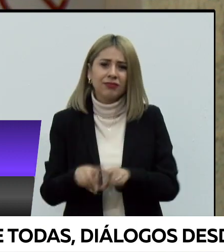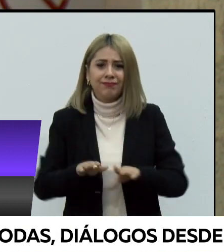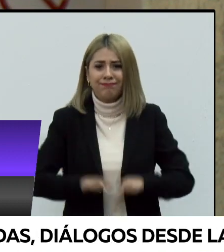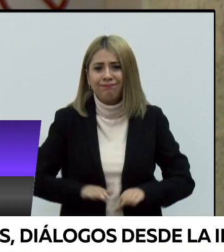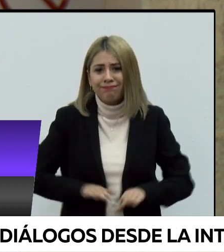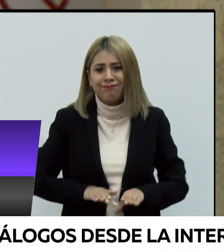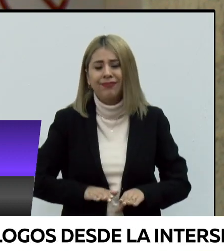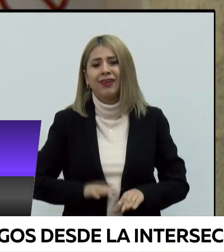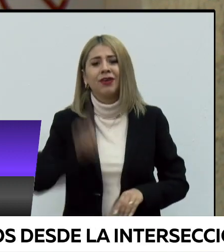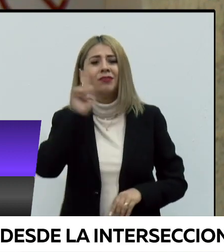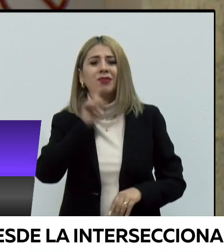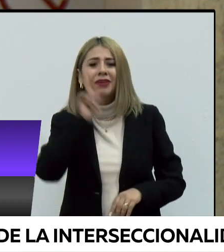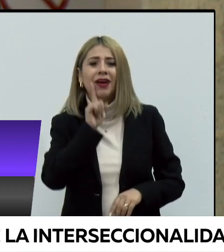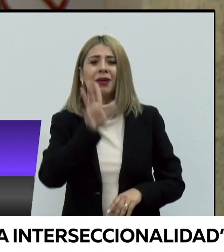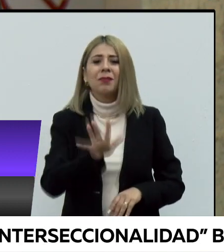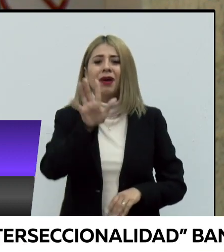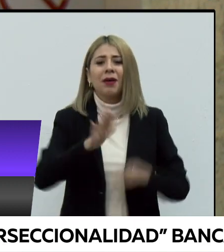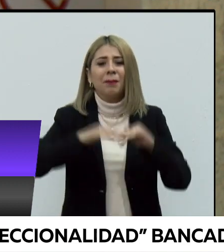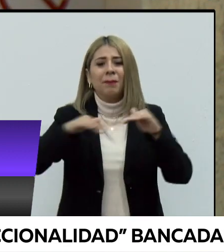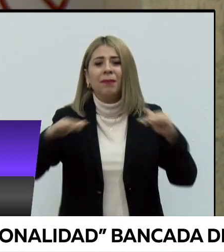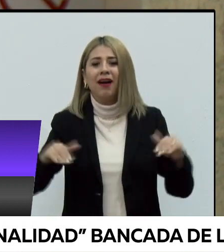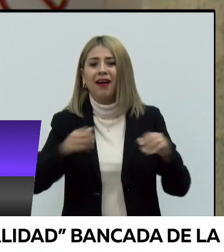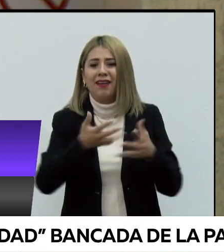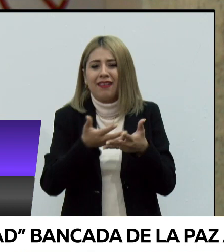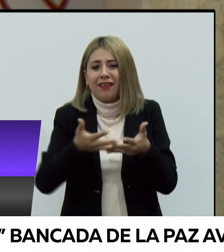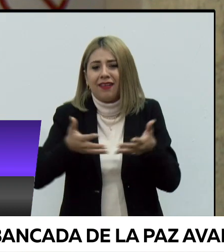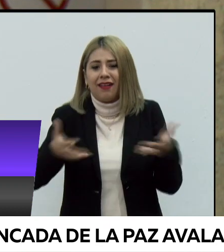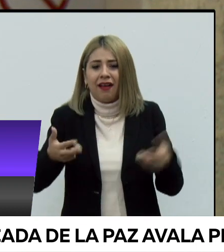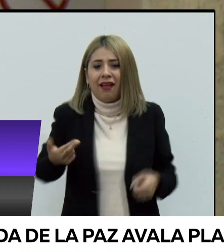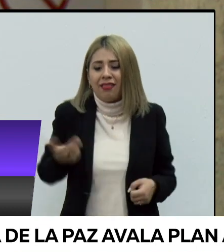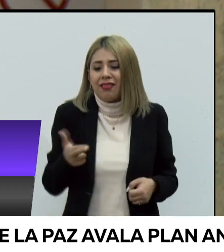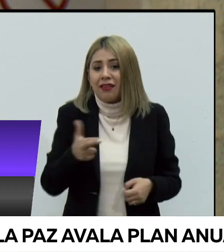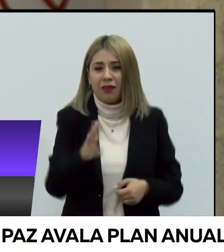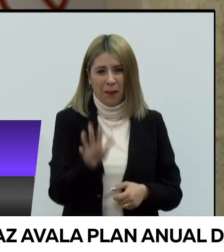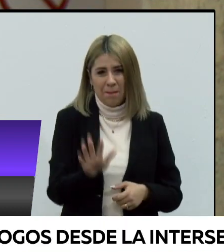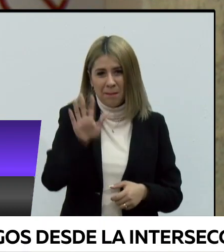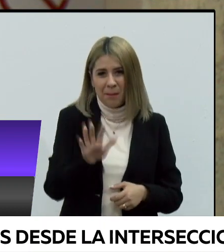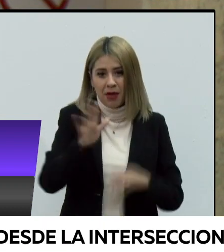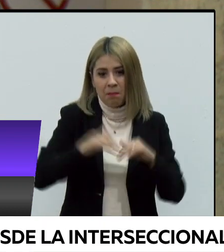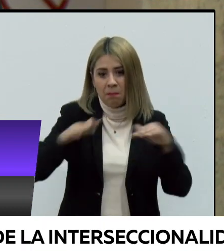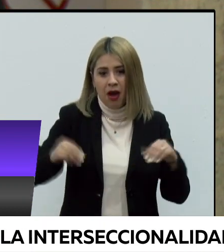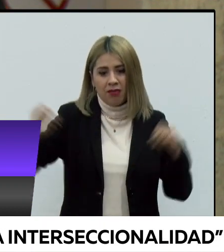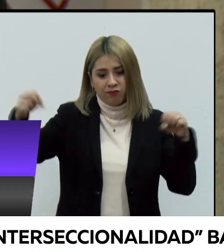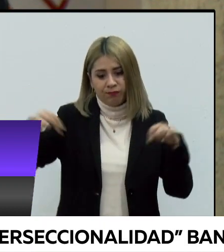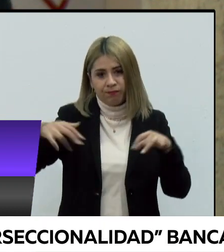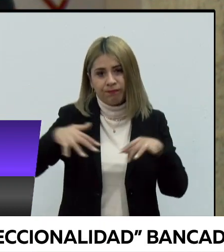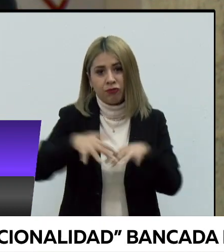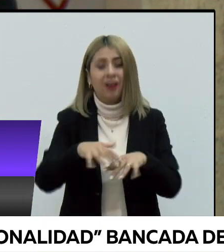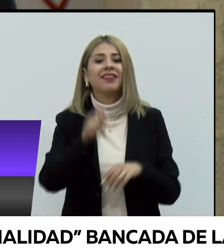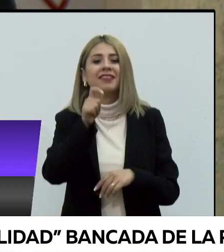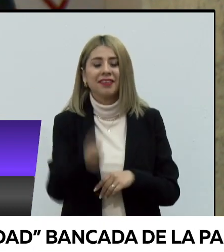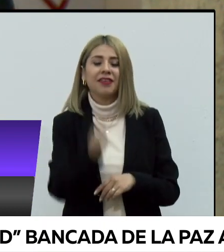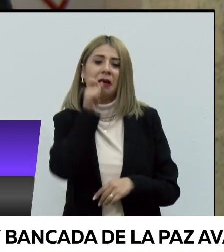muchos mares, aguas que han corrido por distintos ríos y que han desembocado en diversas playas, algunas para ser agua